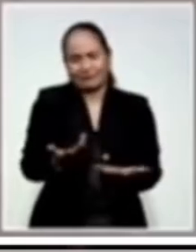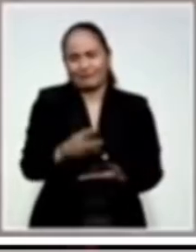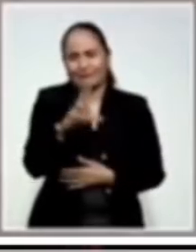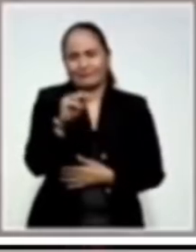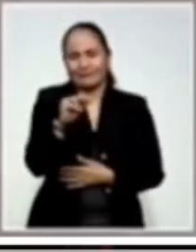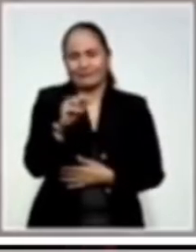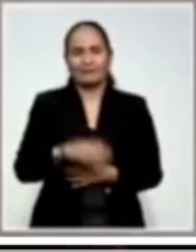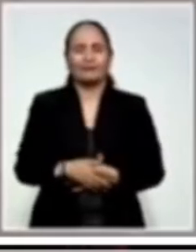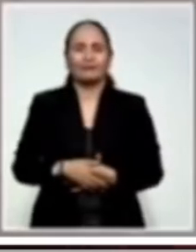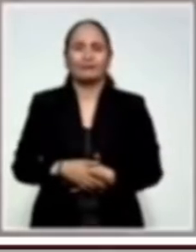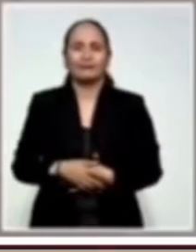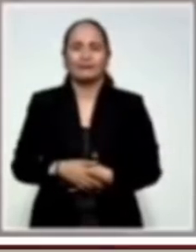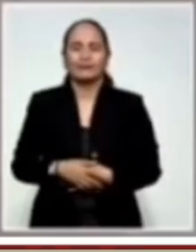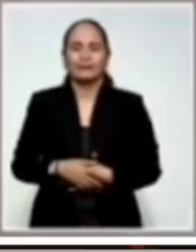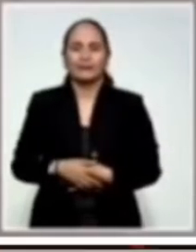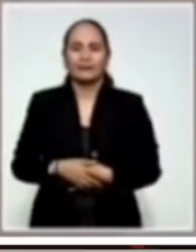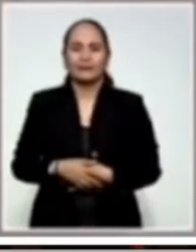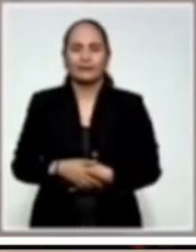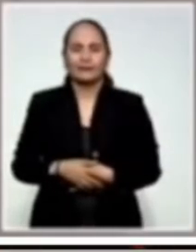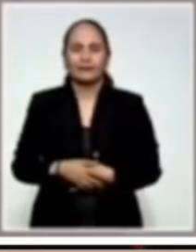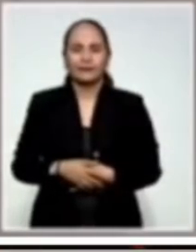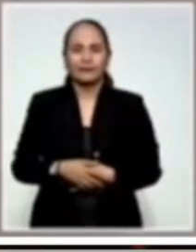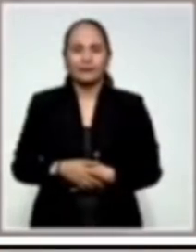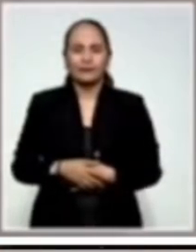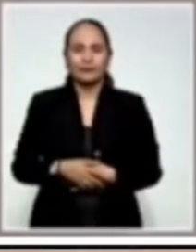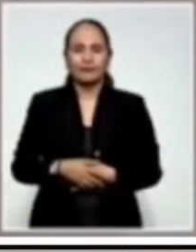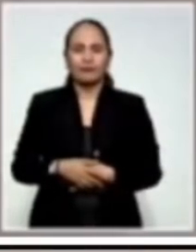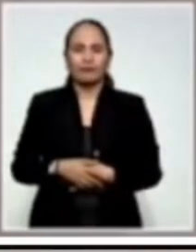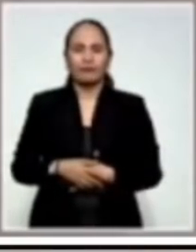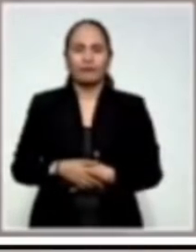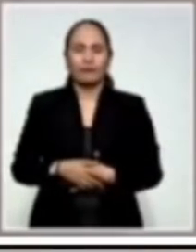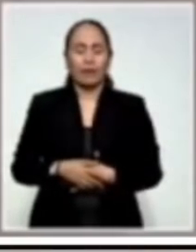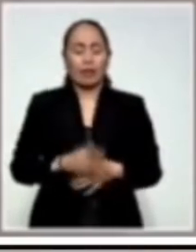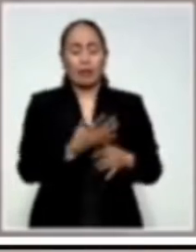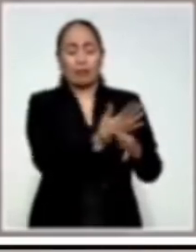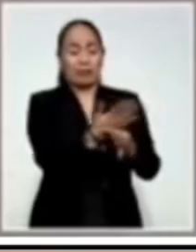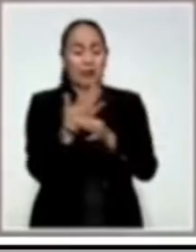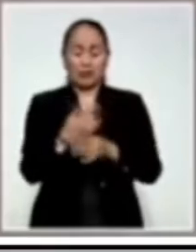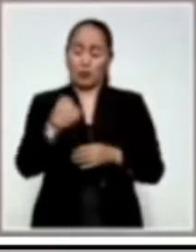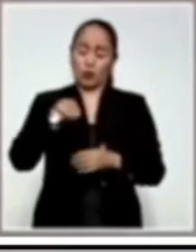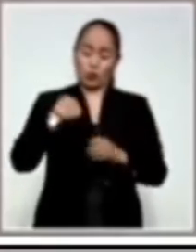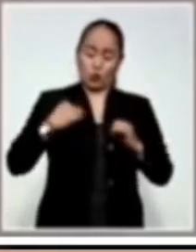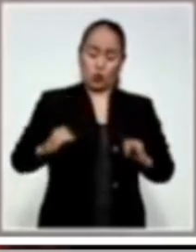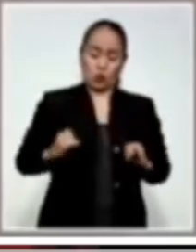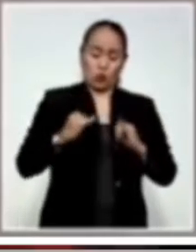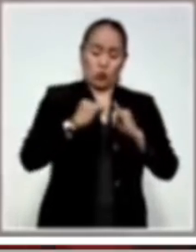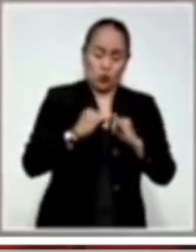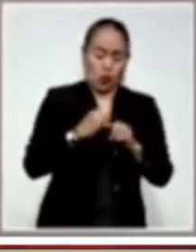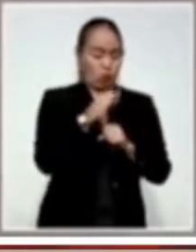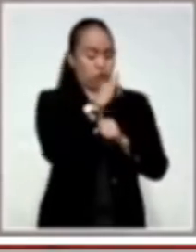cuando uno, desde un nivel que se pone uno que es investigador de un instituto muy